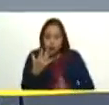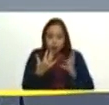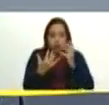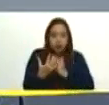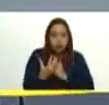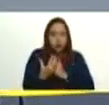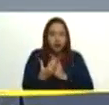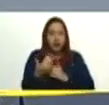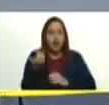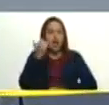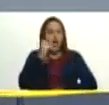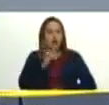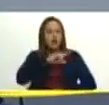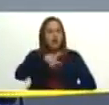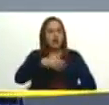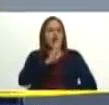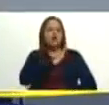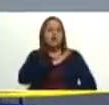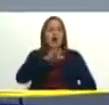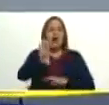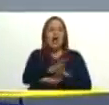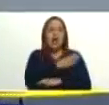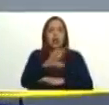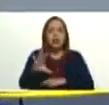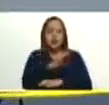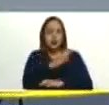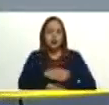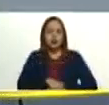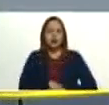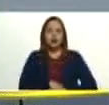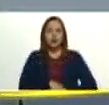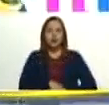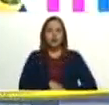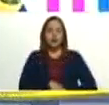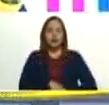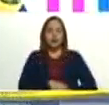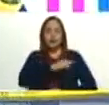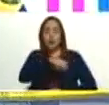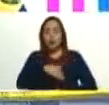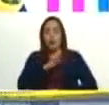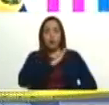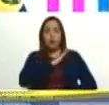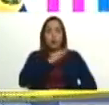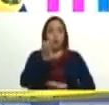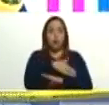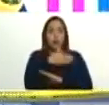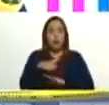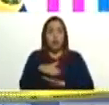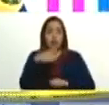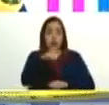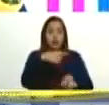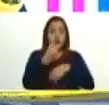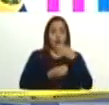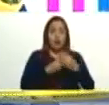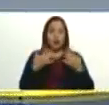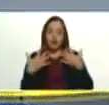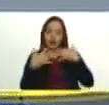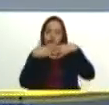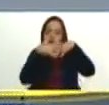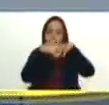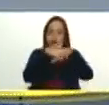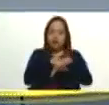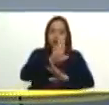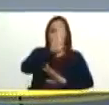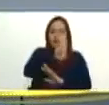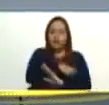nuestras propias canciones, nuestra propia música, y eso hace esta sinfonía. Y como